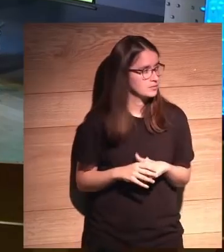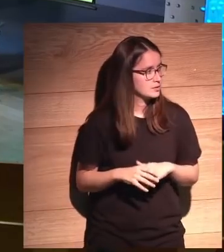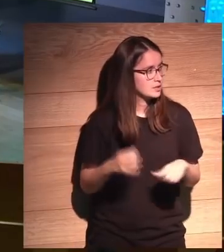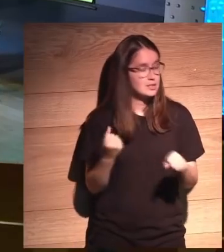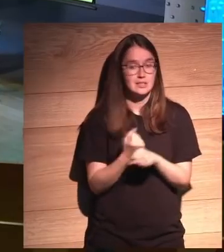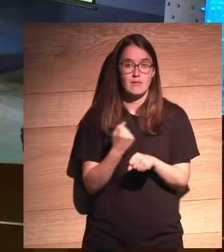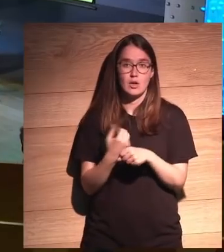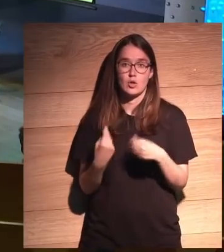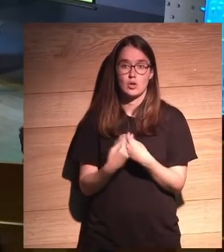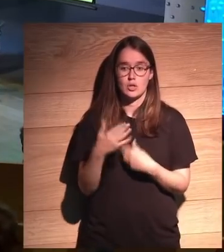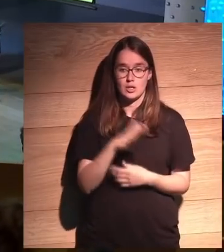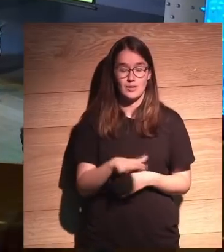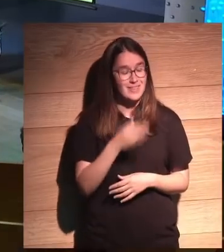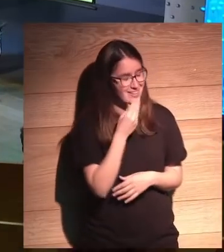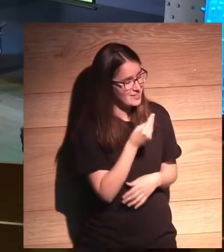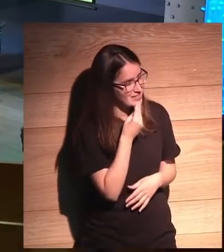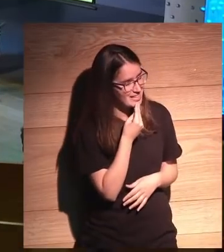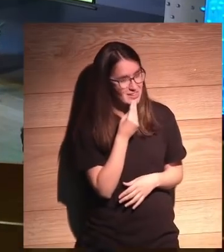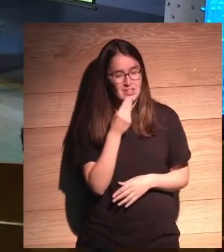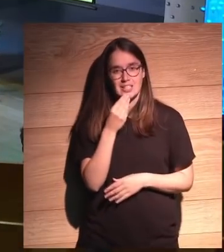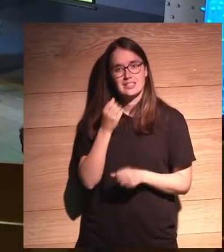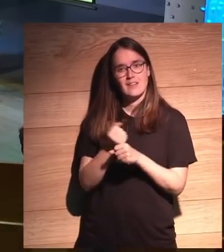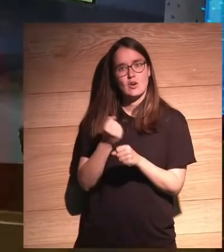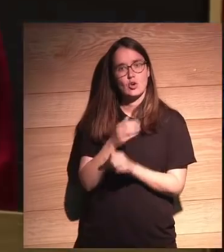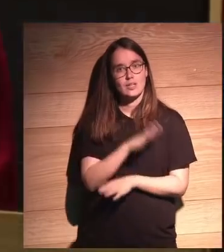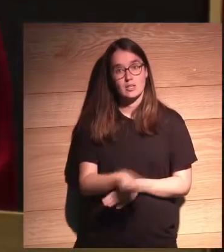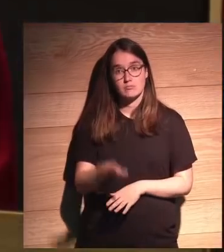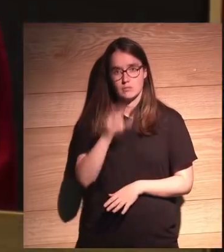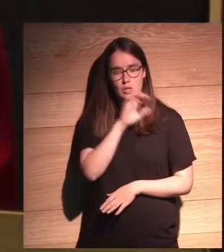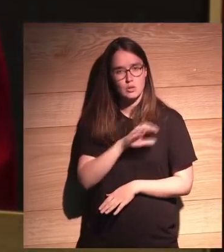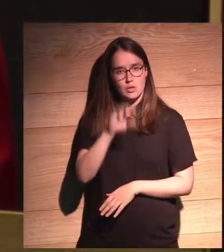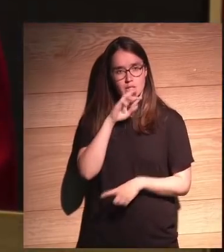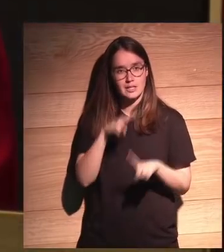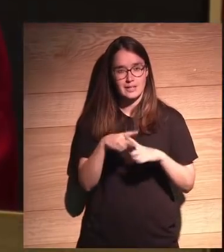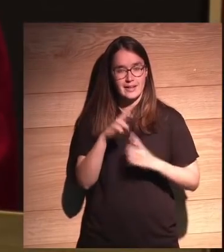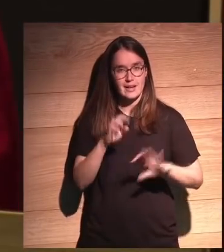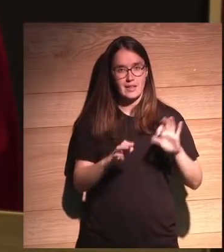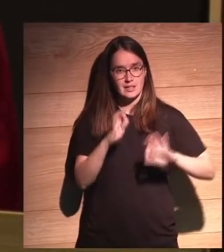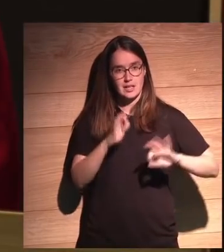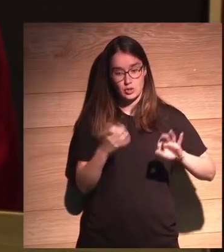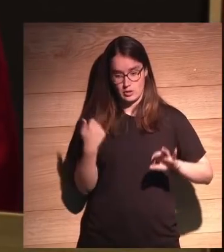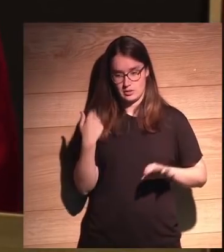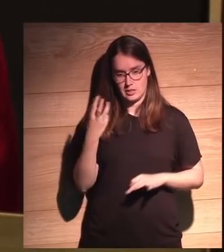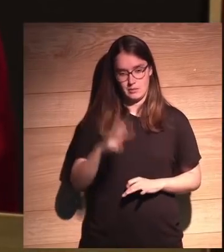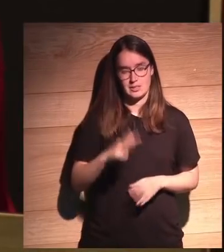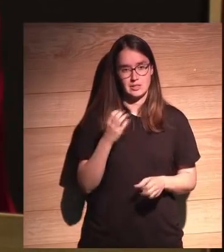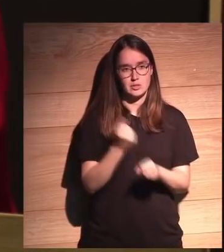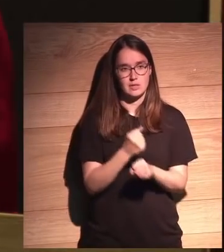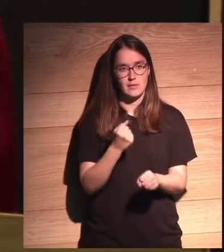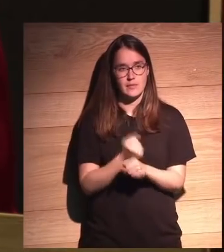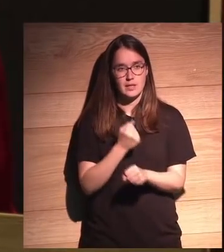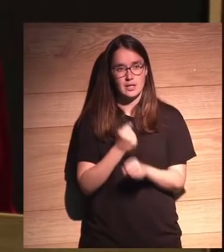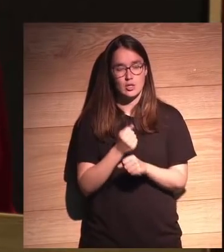Trabajo con niños. Qué bonito. Sí, trabajo con niños y bueno, curiosamente en el taller de teatro este trimestre estábamos